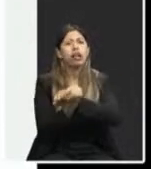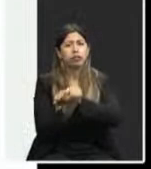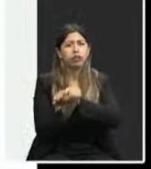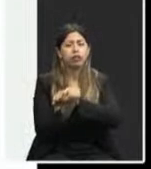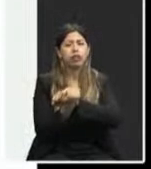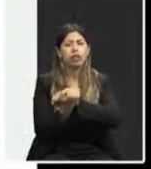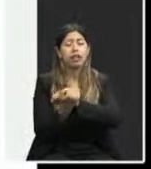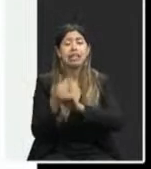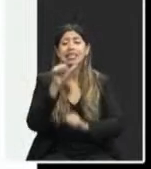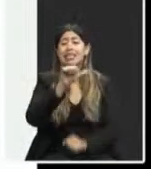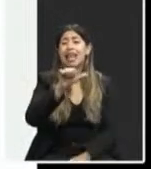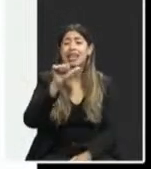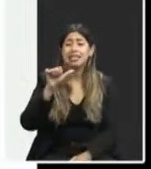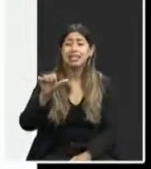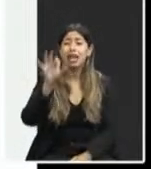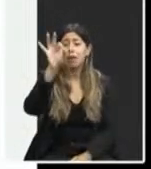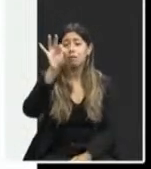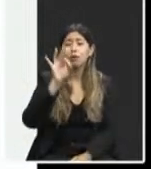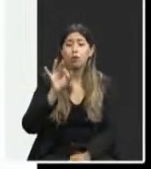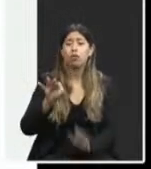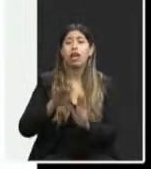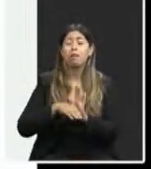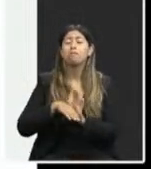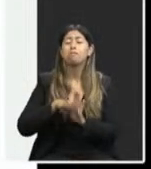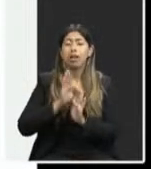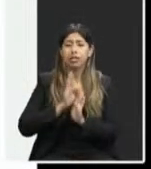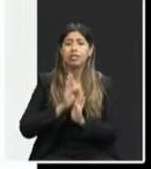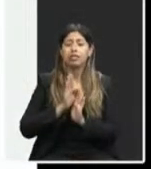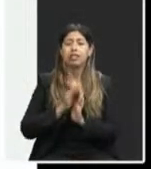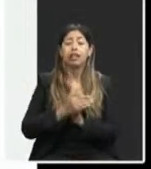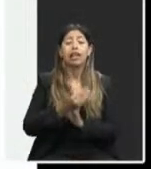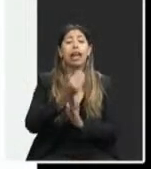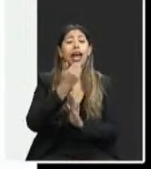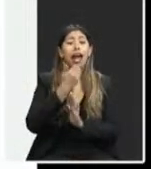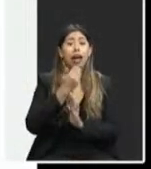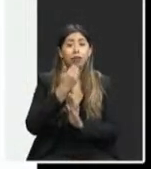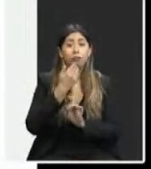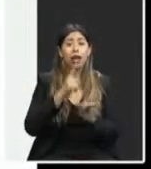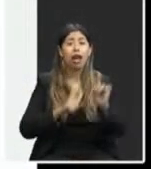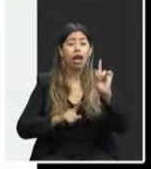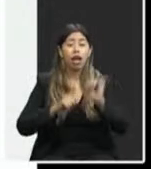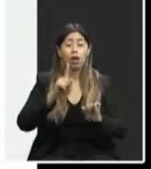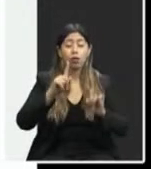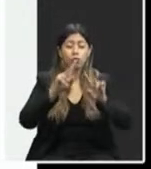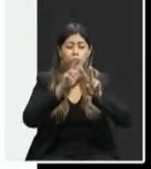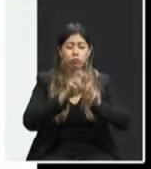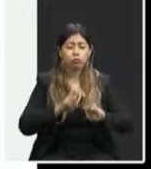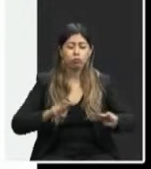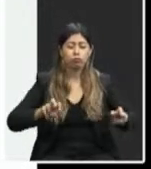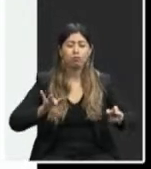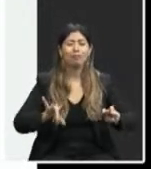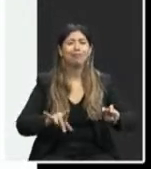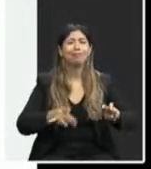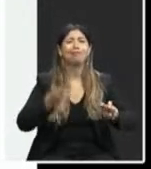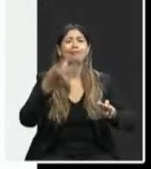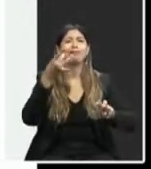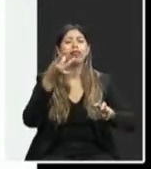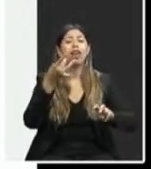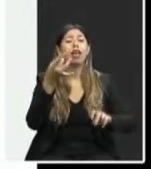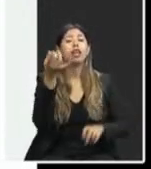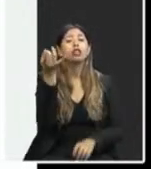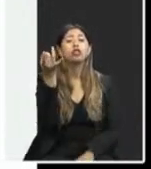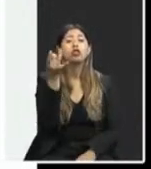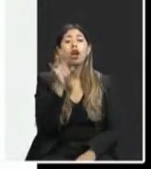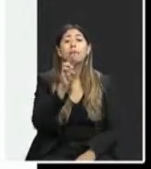del 66%, y inclusive algunos estudios nos dicen que solamente